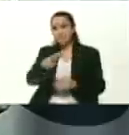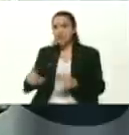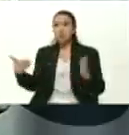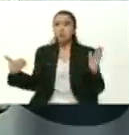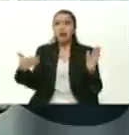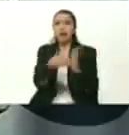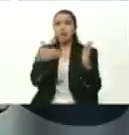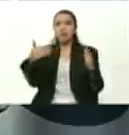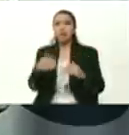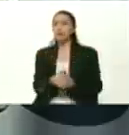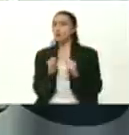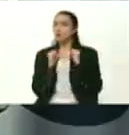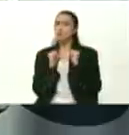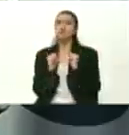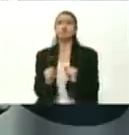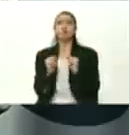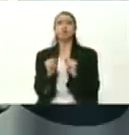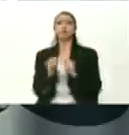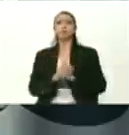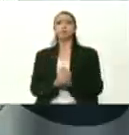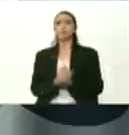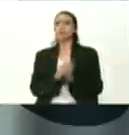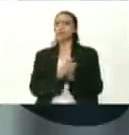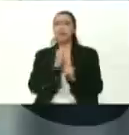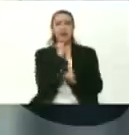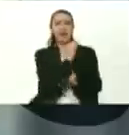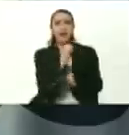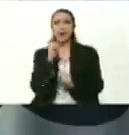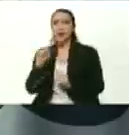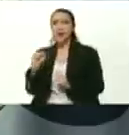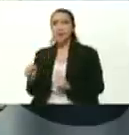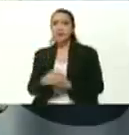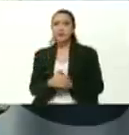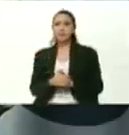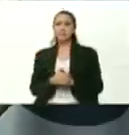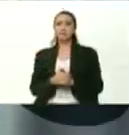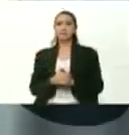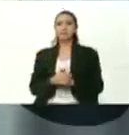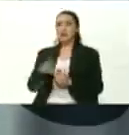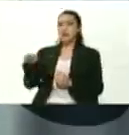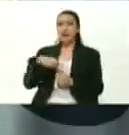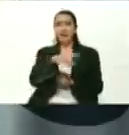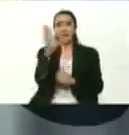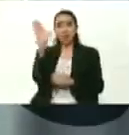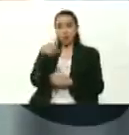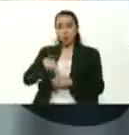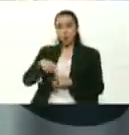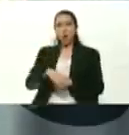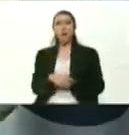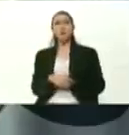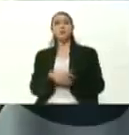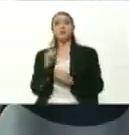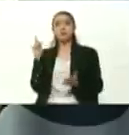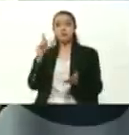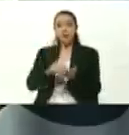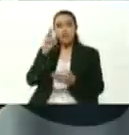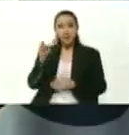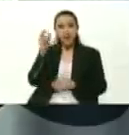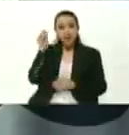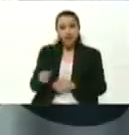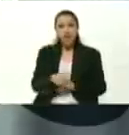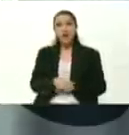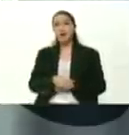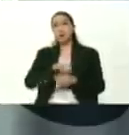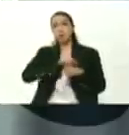víctimas fatales, asesinadas, que flotaron en el río Guaire, desde Petare hasta las